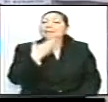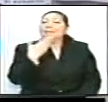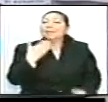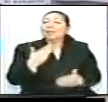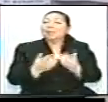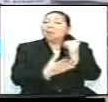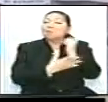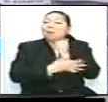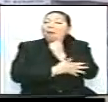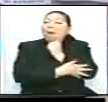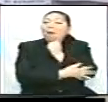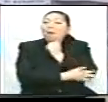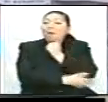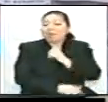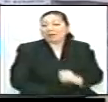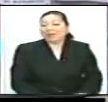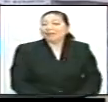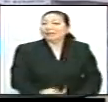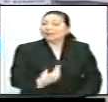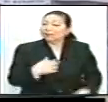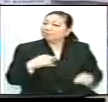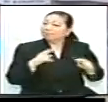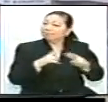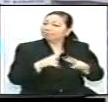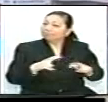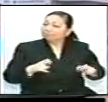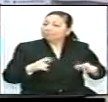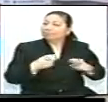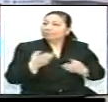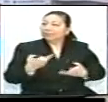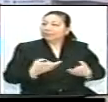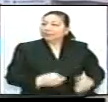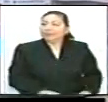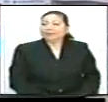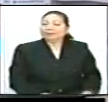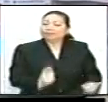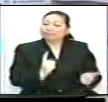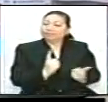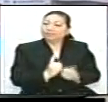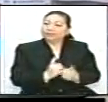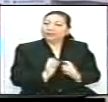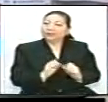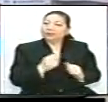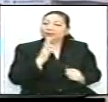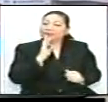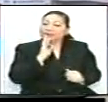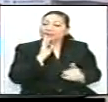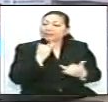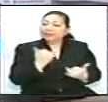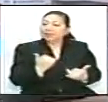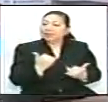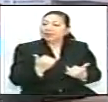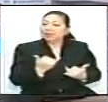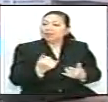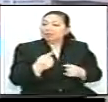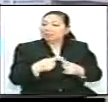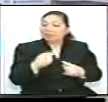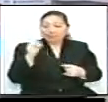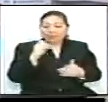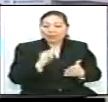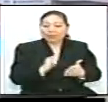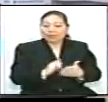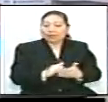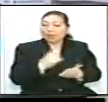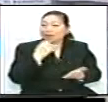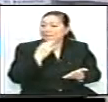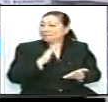niveles de pobreza. Por eso es que ya vamos a analizar en el presupuesto de la República que se va a enfrentar. Nosotros hemos manifestado en N oportunidades que